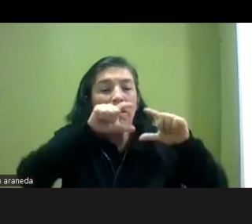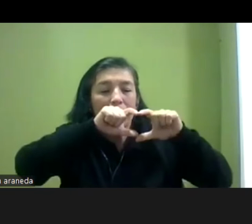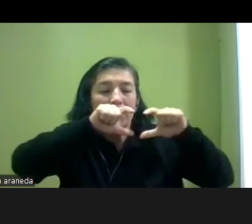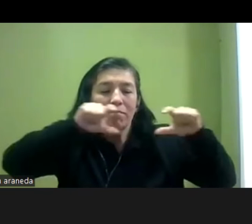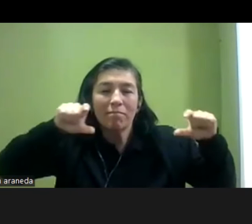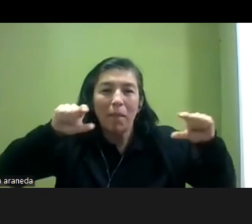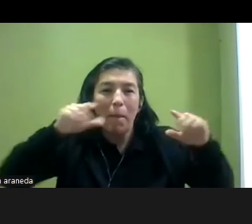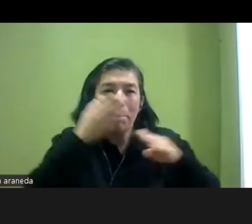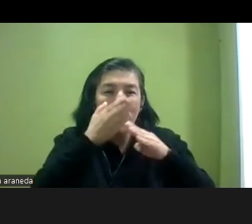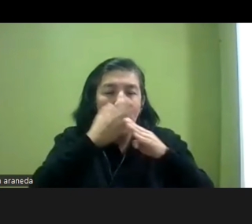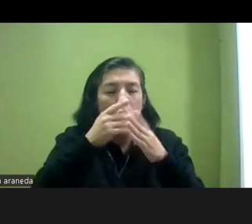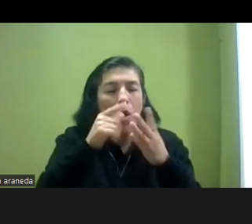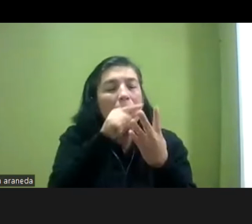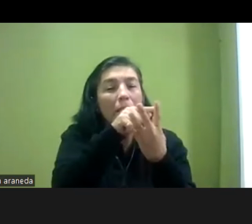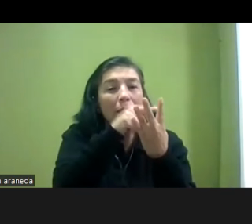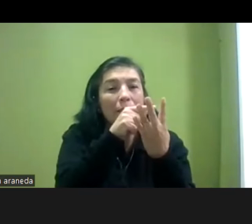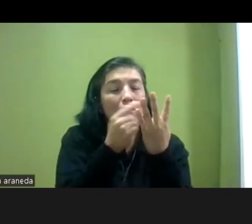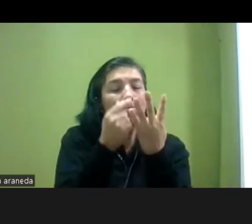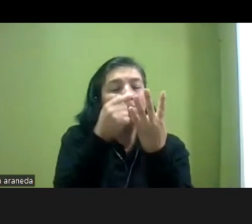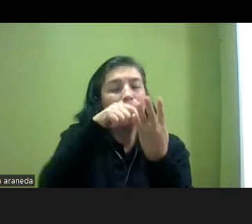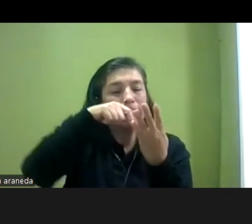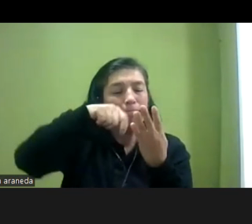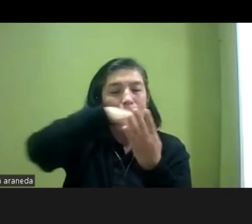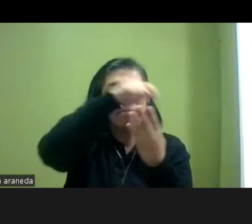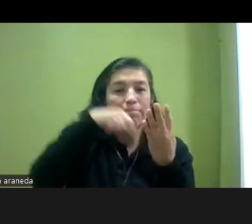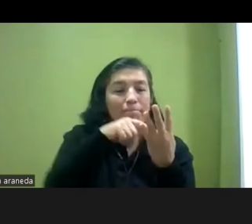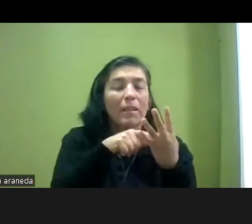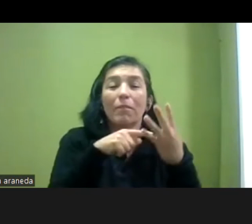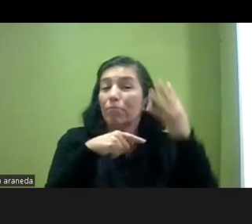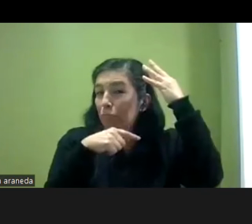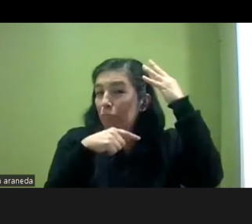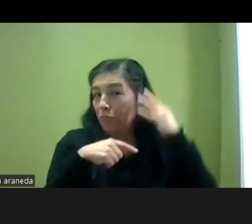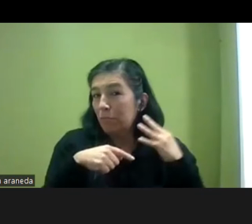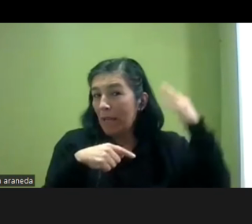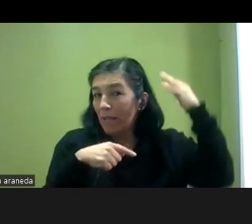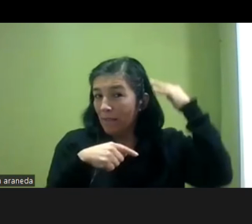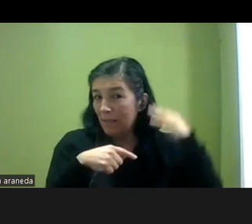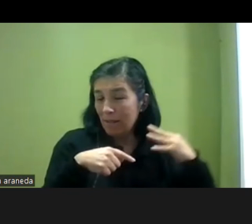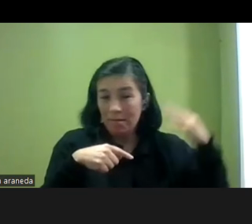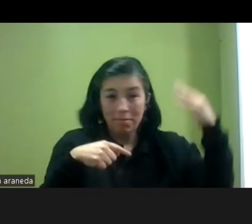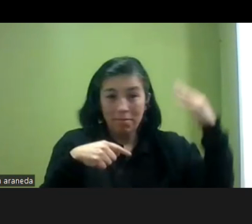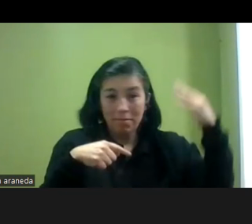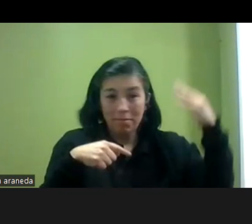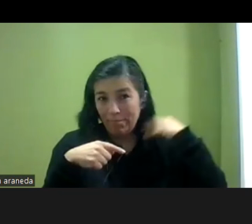madera, y los llamamos peines, pero